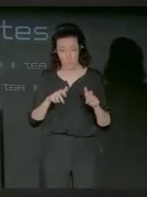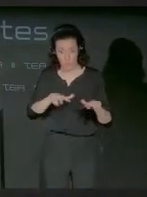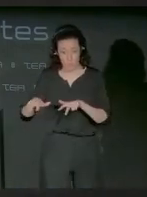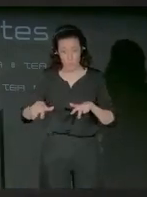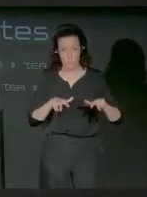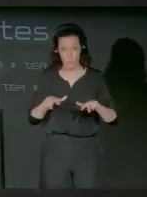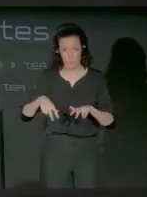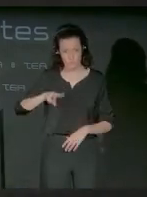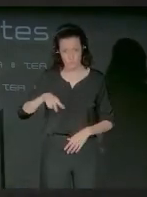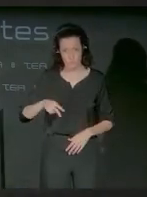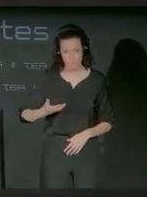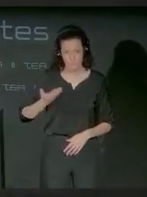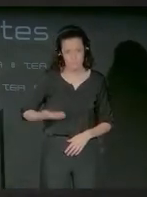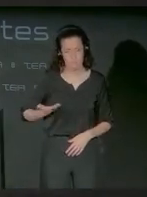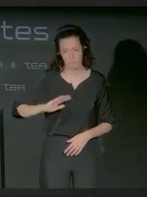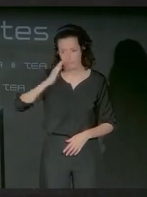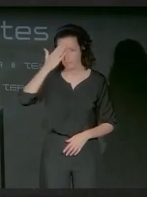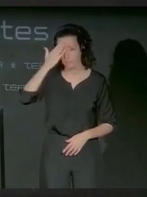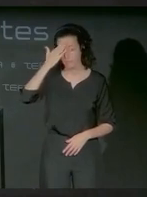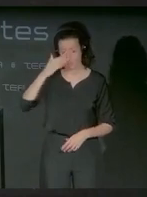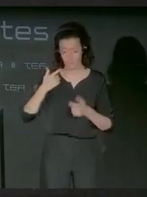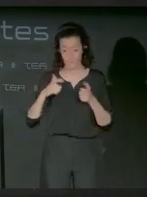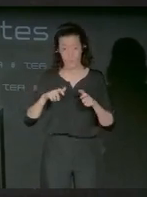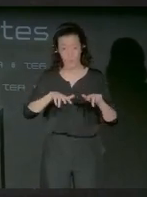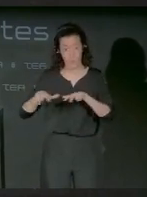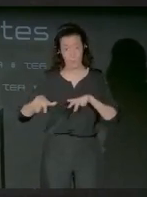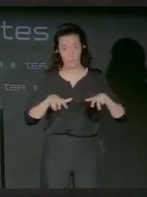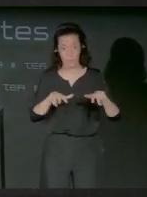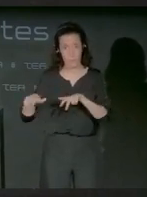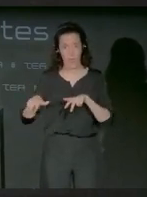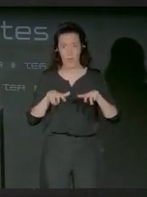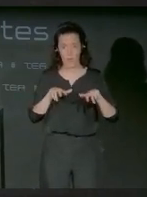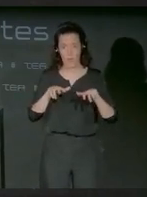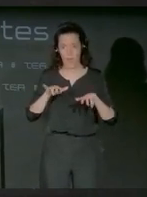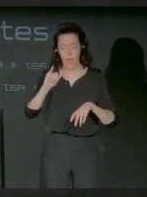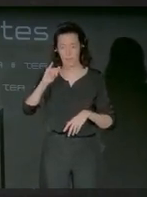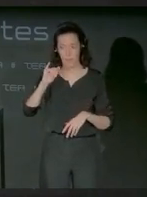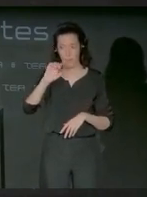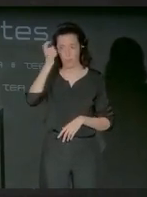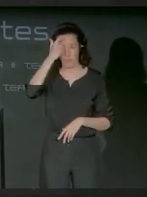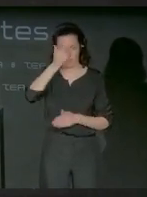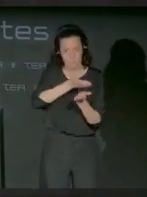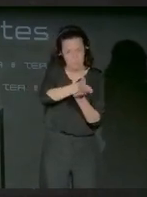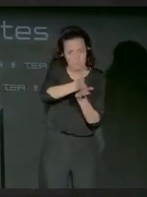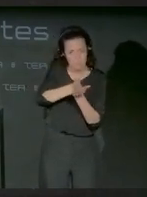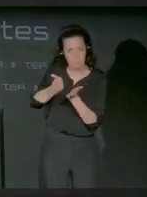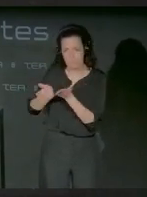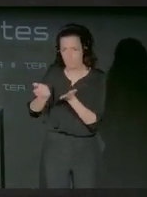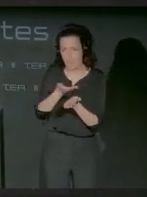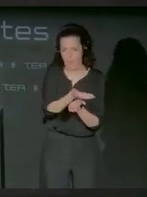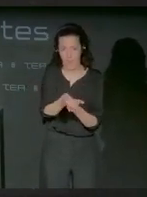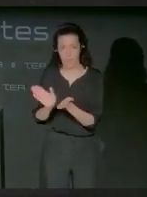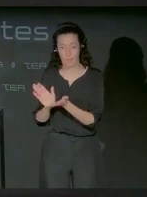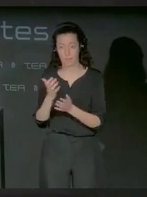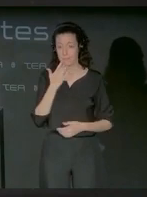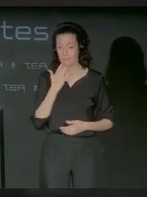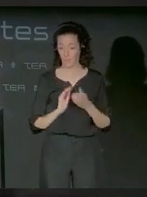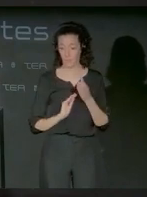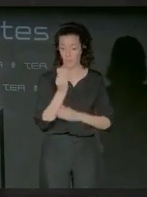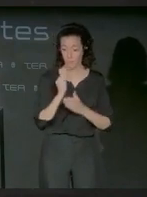y concibe el sector audiovisual desde un punto de vista muy amplio donde tiene cabida tanto la producción audiovisual